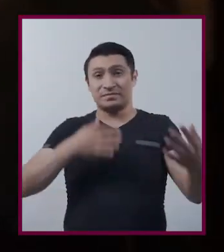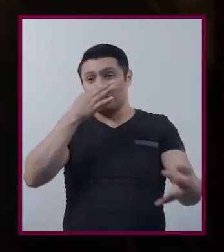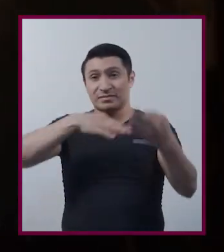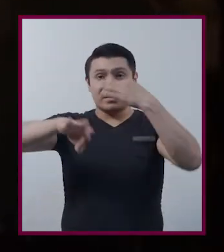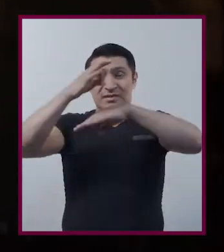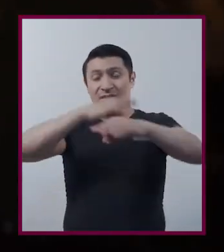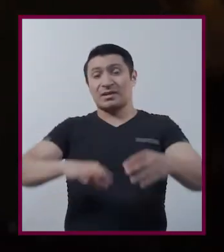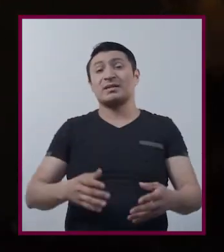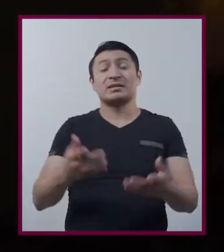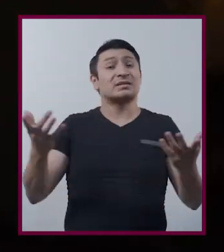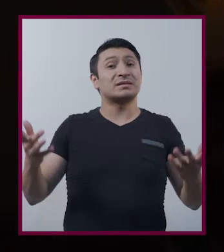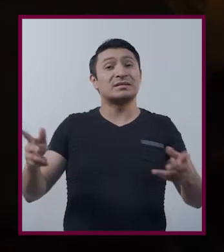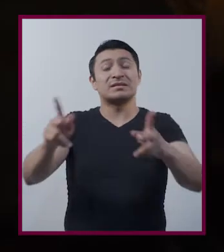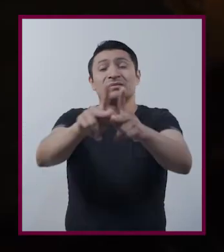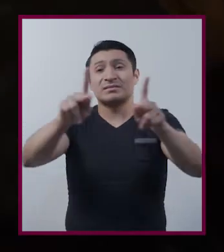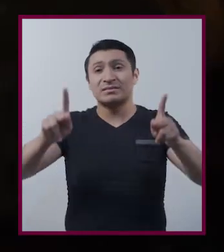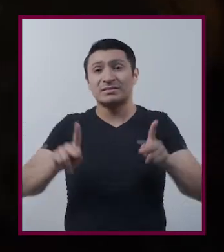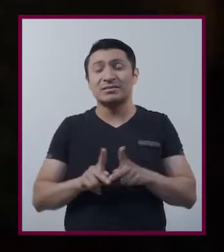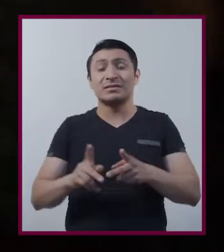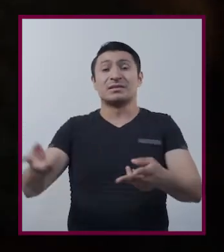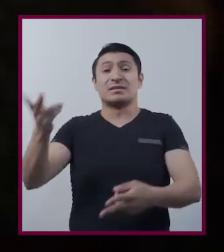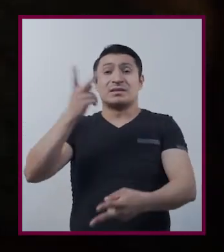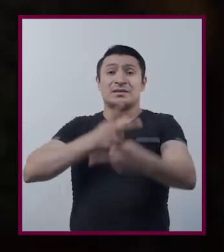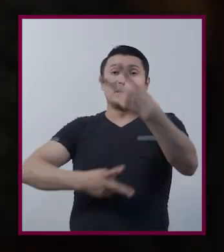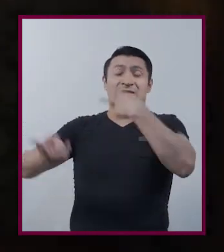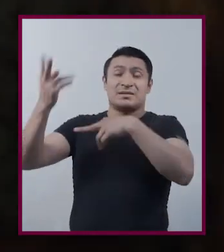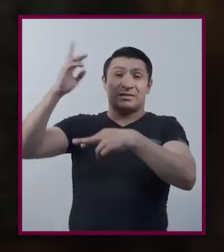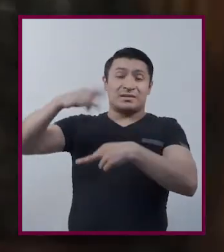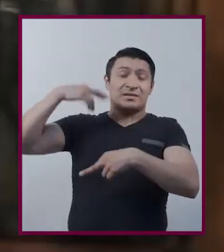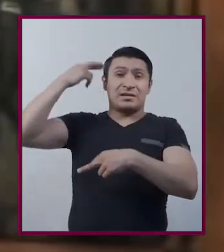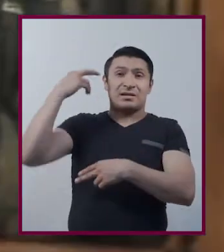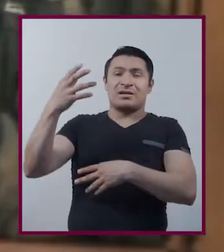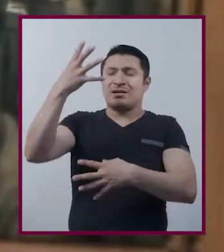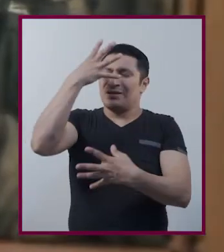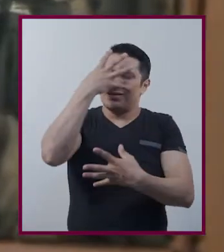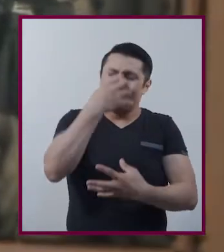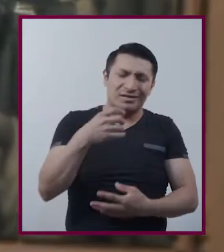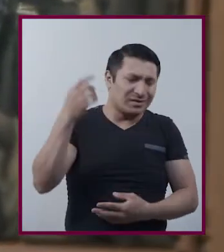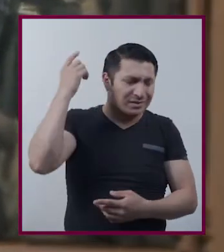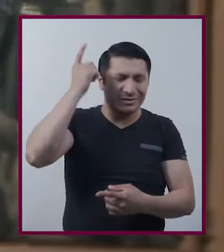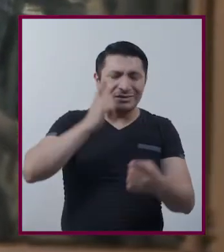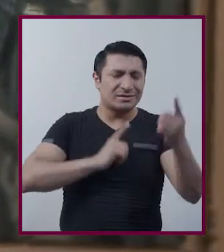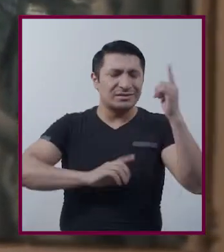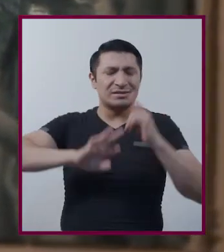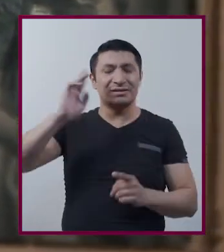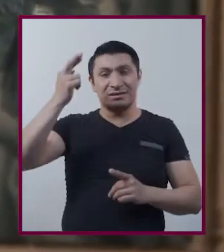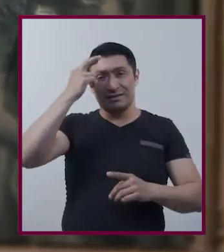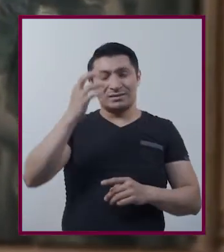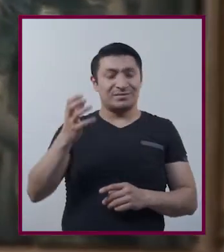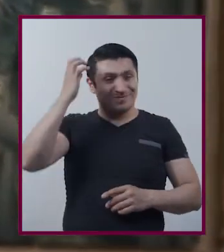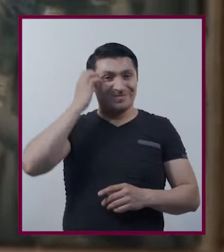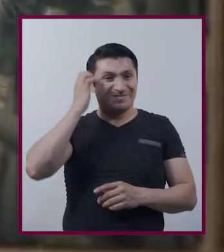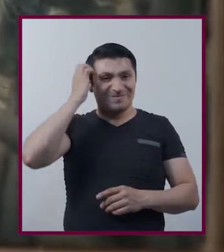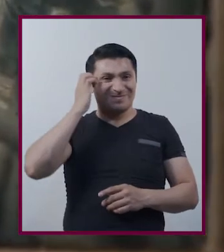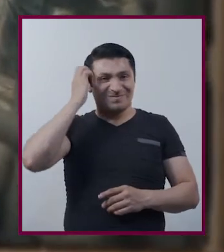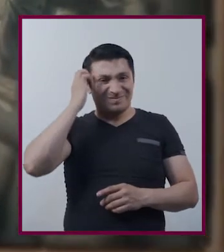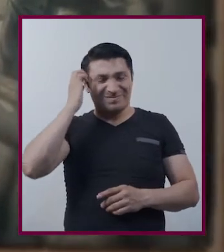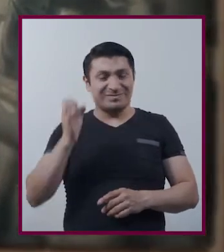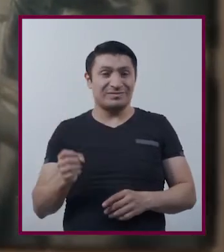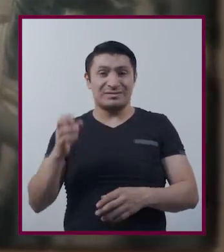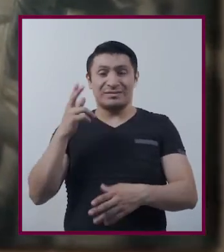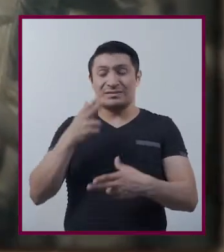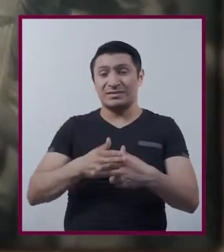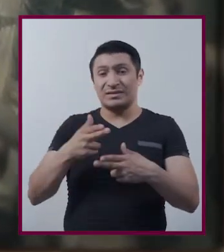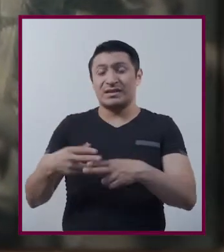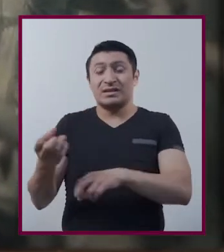mexicano celebraba, en la Plaza Mayor, el advenimiento de sus soberanos. Lloró y recordó. Se rascó